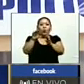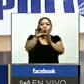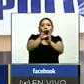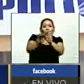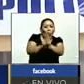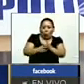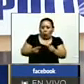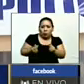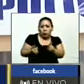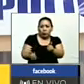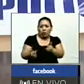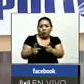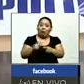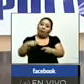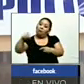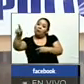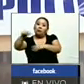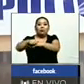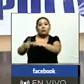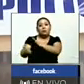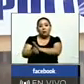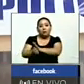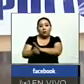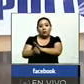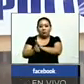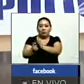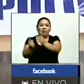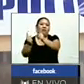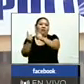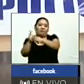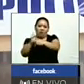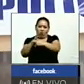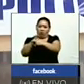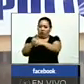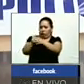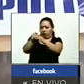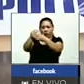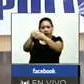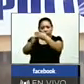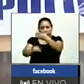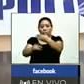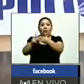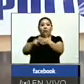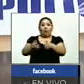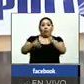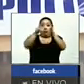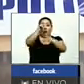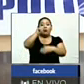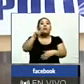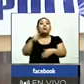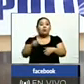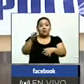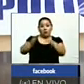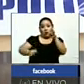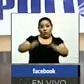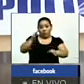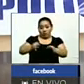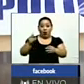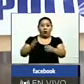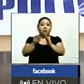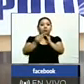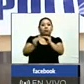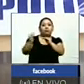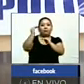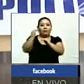exprés que fueron a la Asamblea Legislativa, cambiaron el escenario del Tribunal de Ingresos y Ascensos de la PNC y